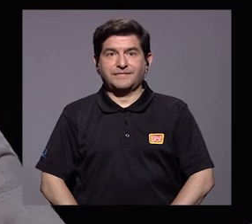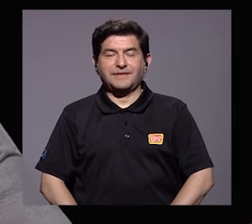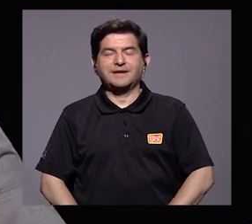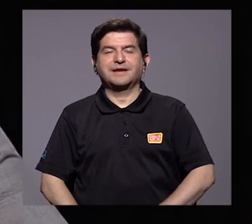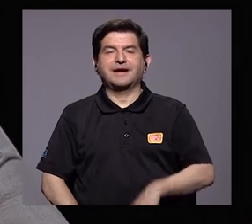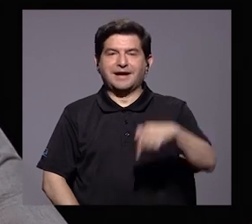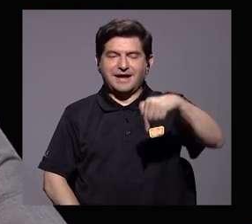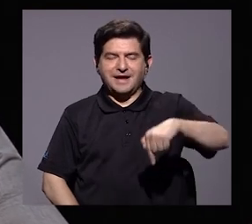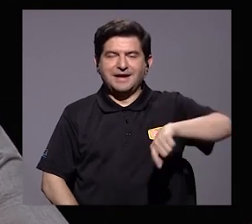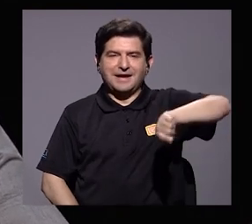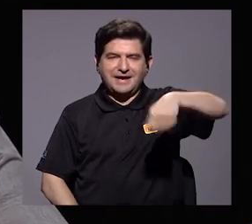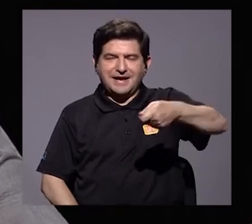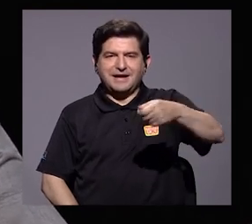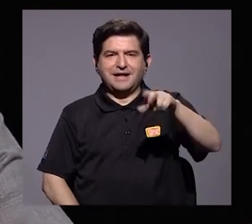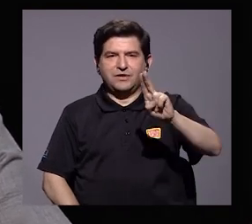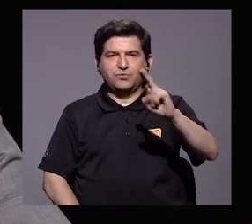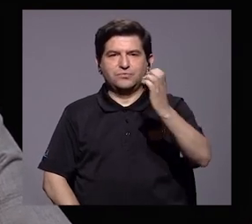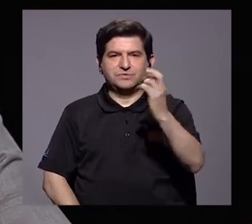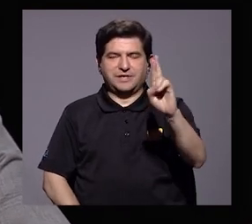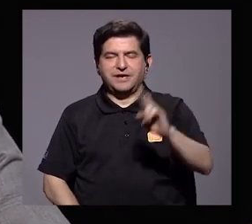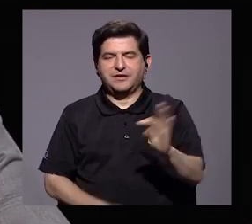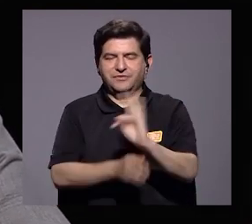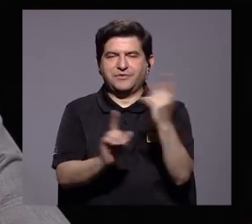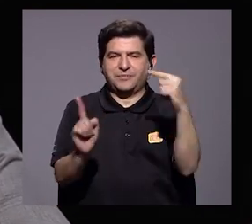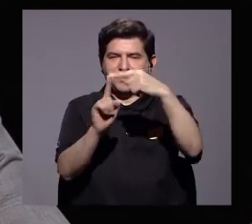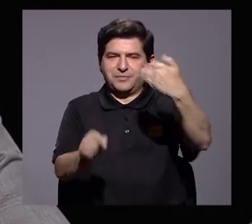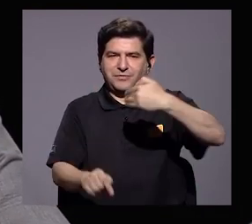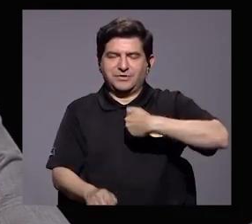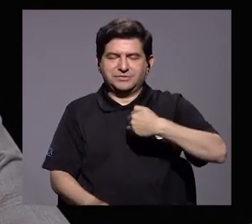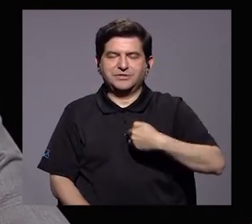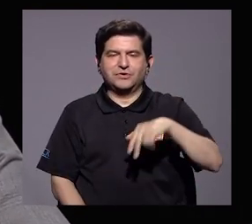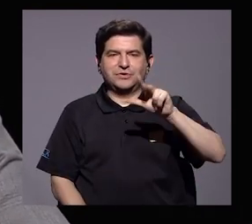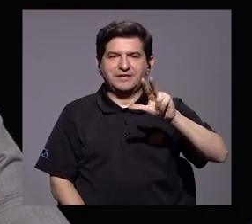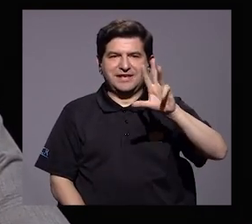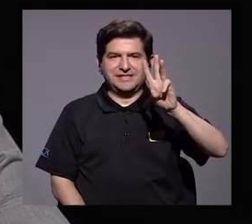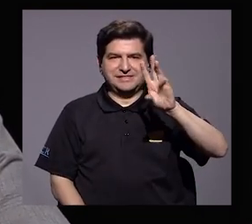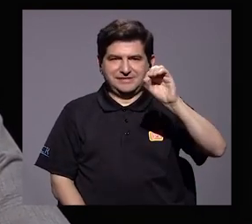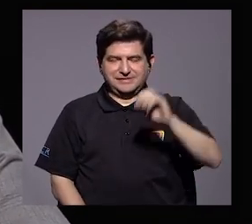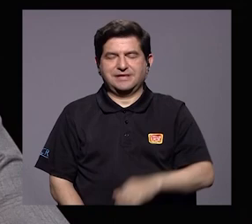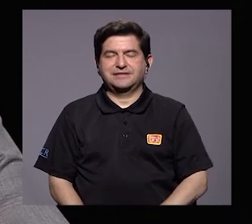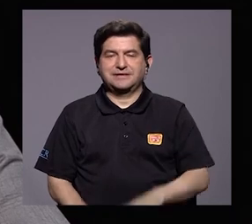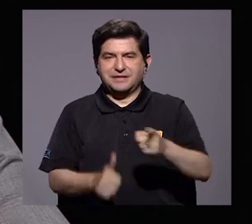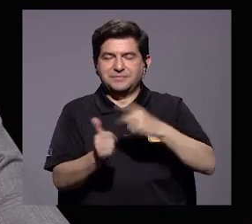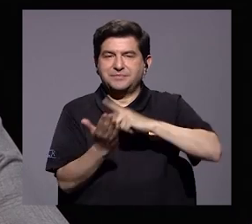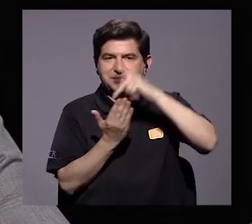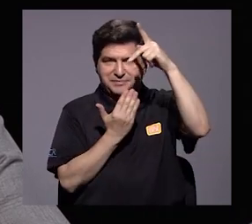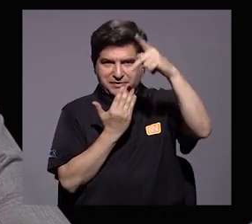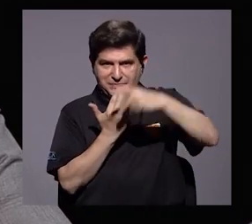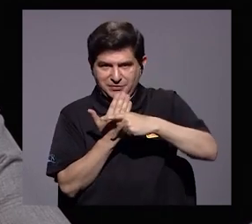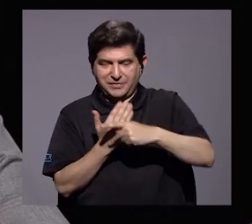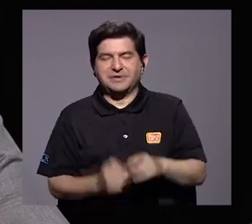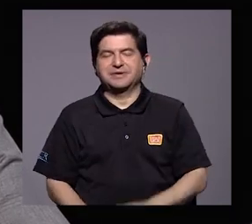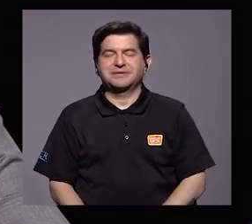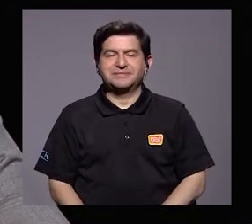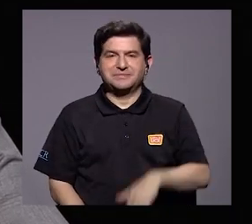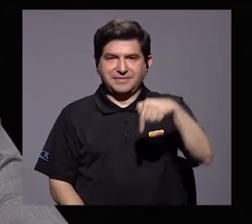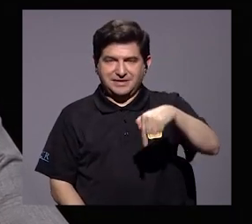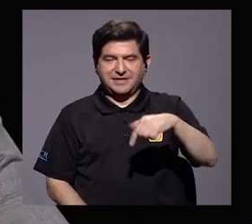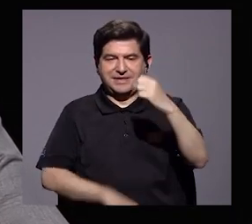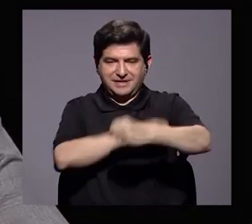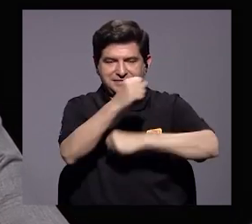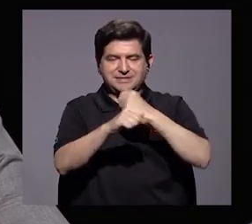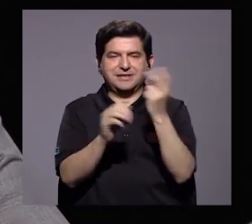que todos estamos acá de los 'stress del canal la universidad de costa rica haciendo televisión con sentido en 360 nuestro primer programa